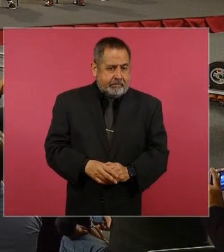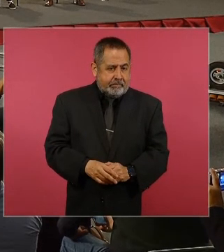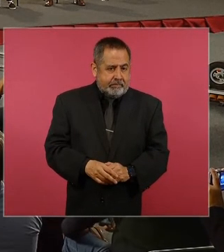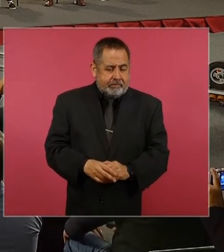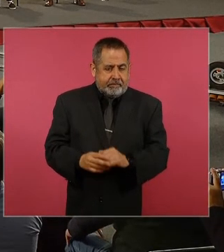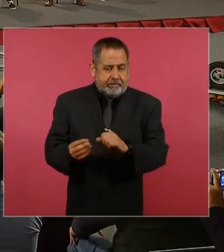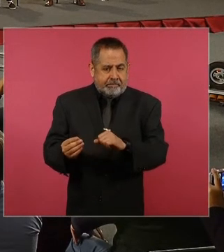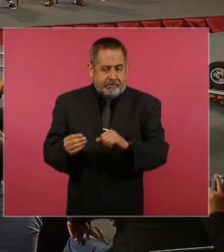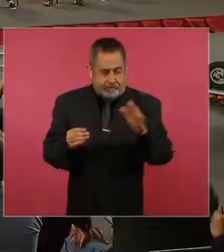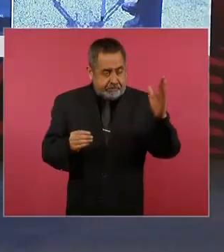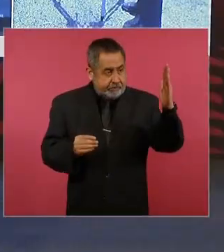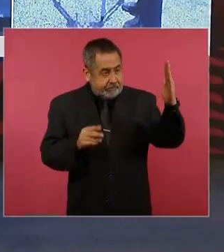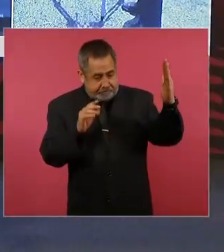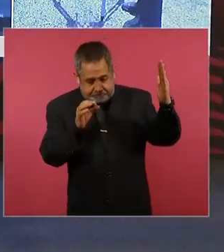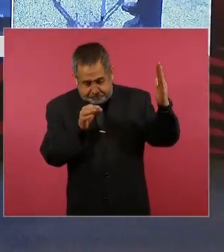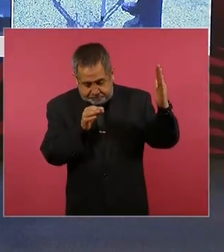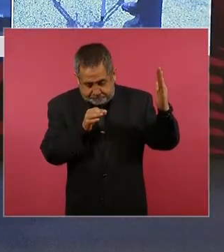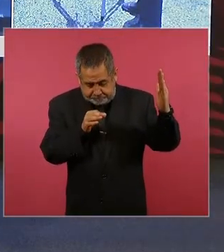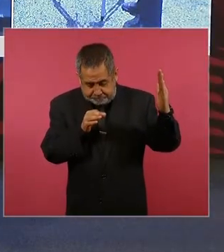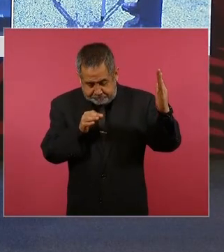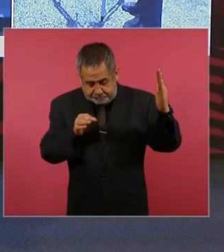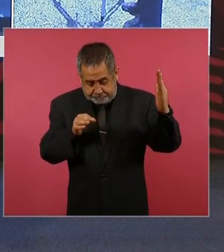conectan esto.